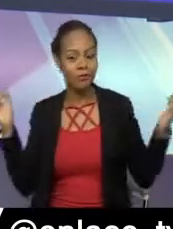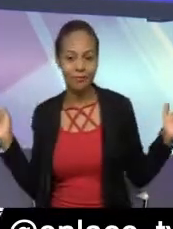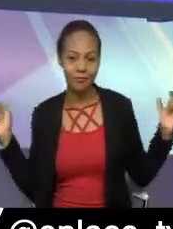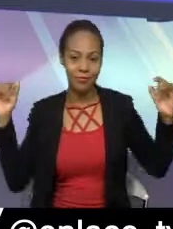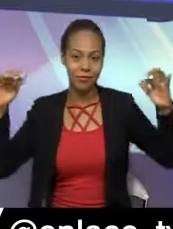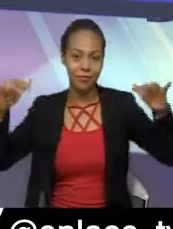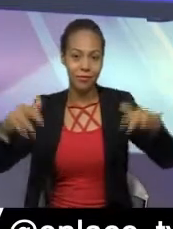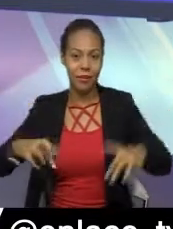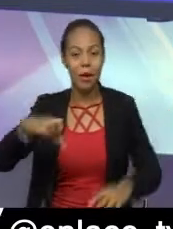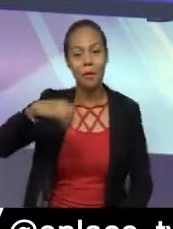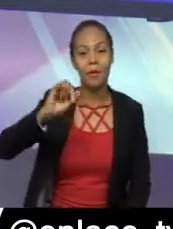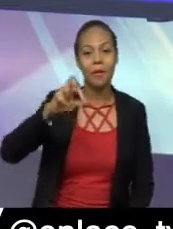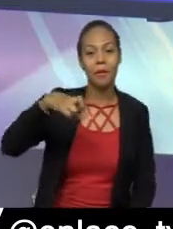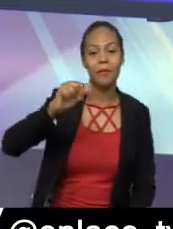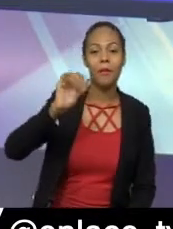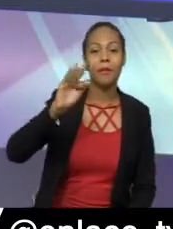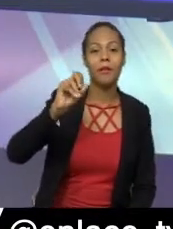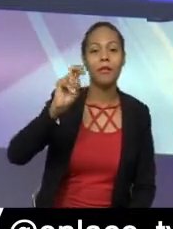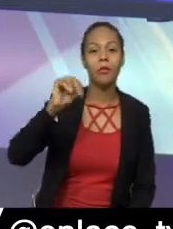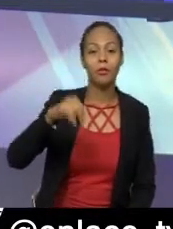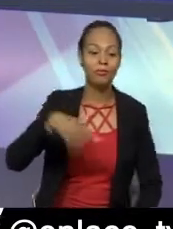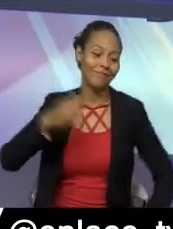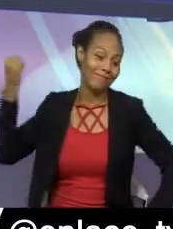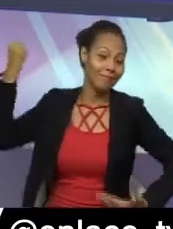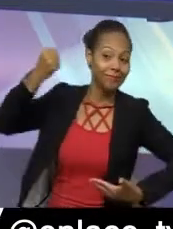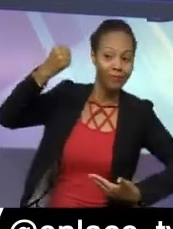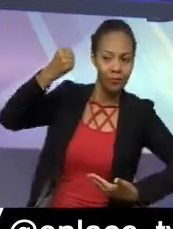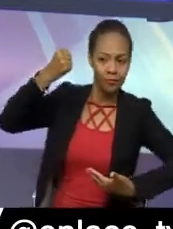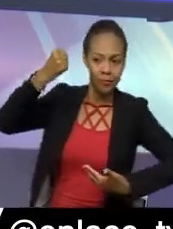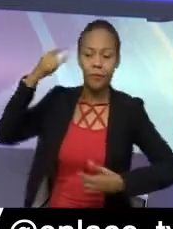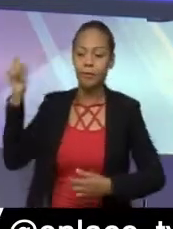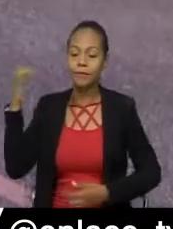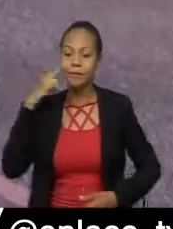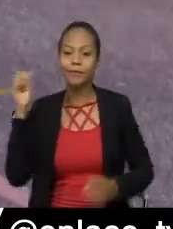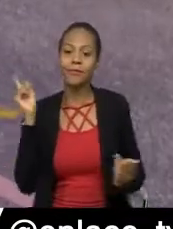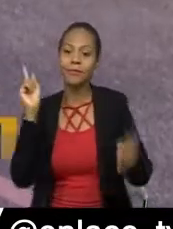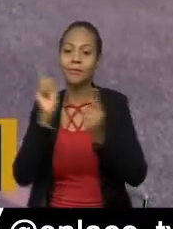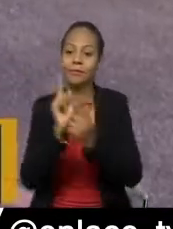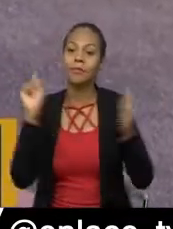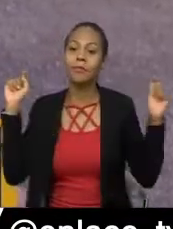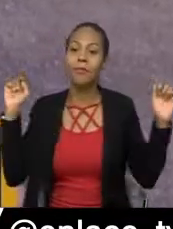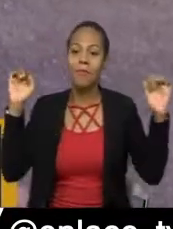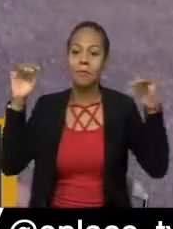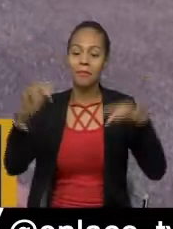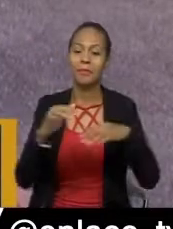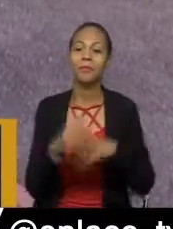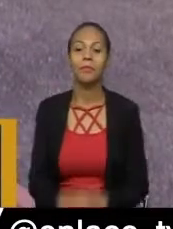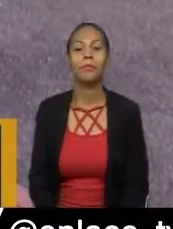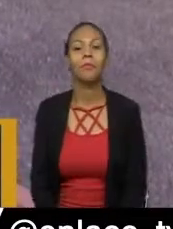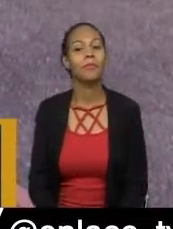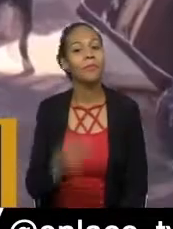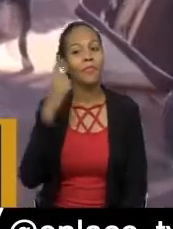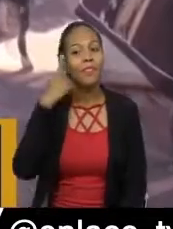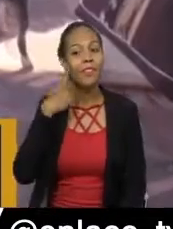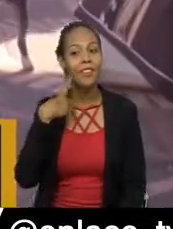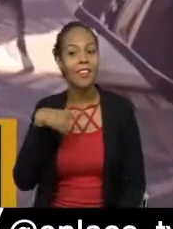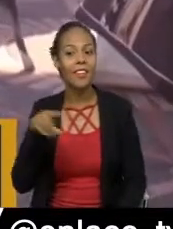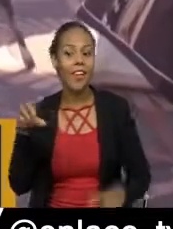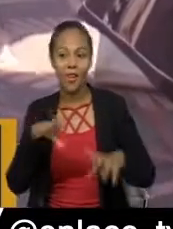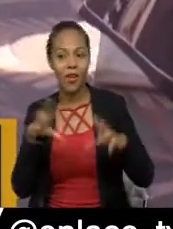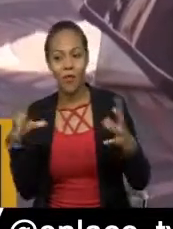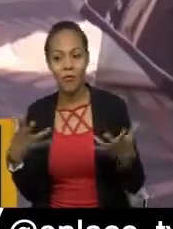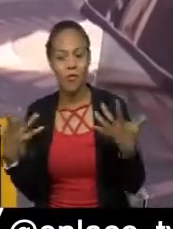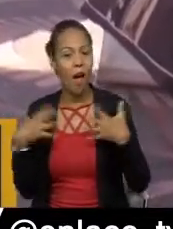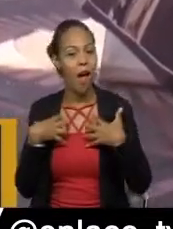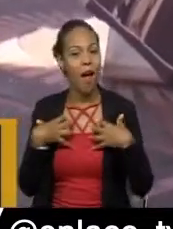animalistas para celebrar el Día de estos seres sintientes. Con ocasión de la celebración del Día Mundial de los Animales, se ha desarrollado